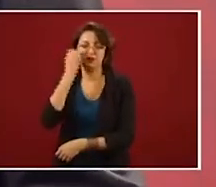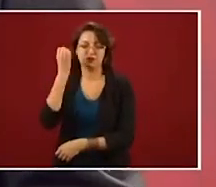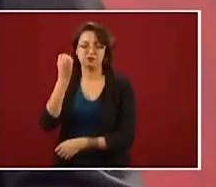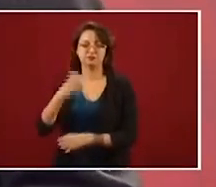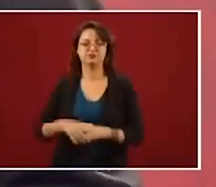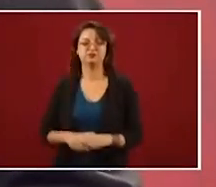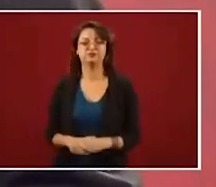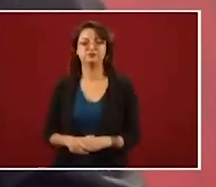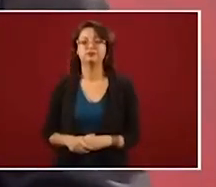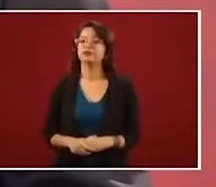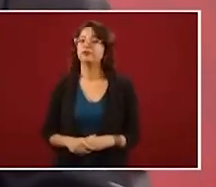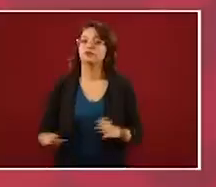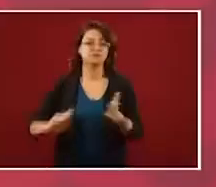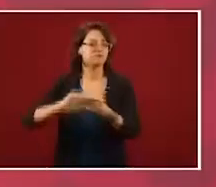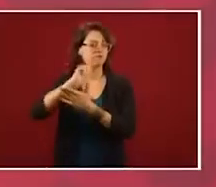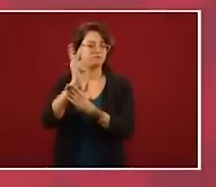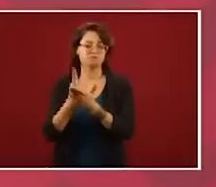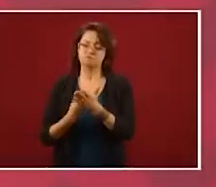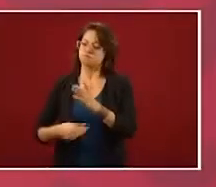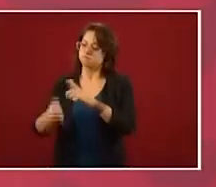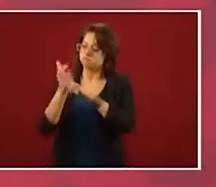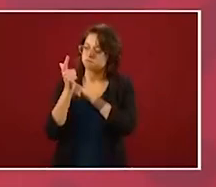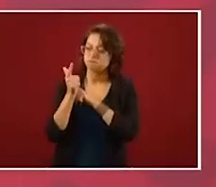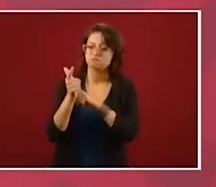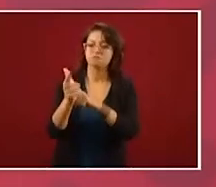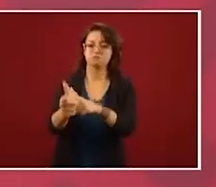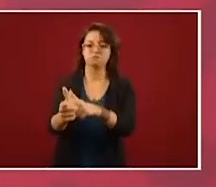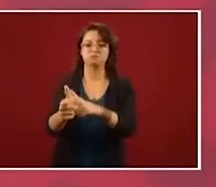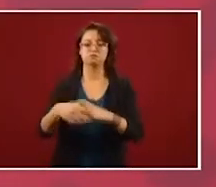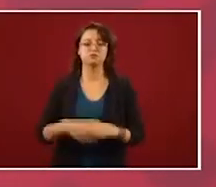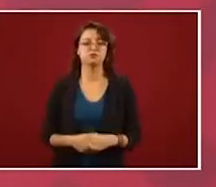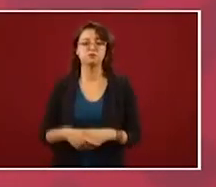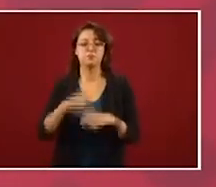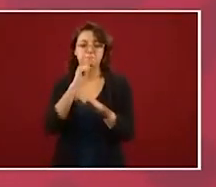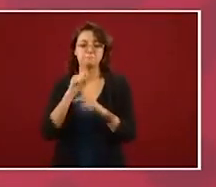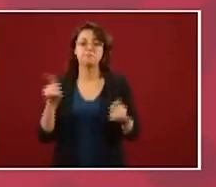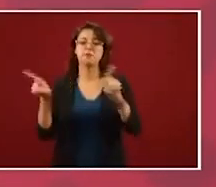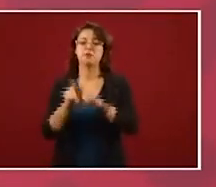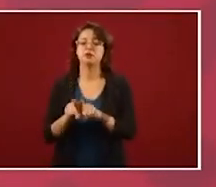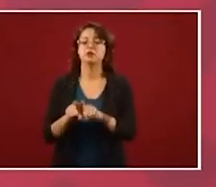Y ese programa continúa, como el de Jóvenes